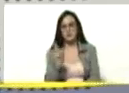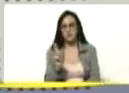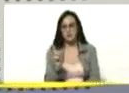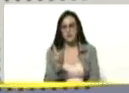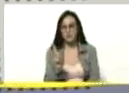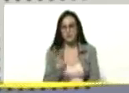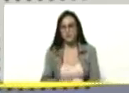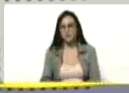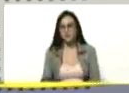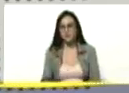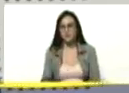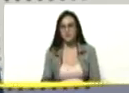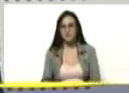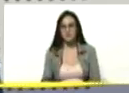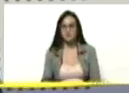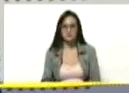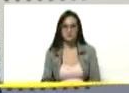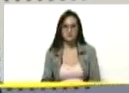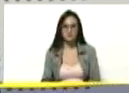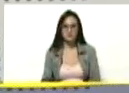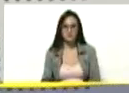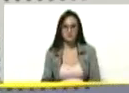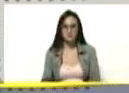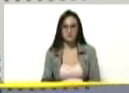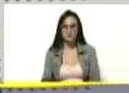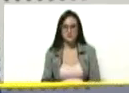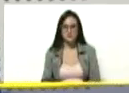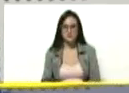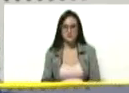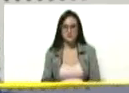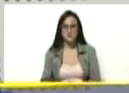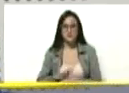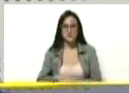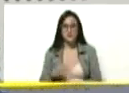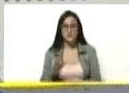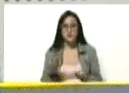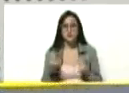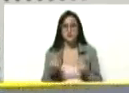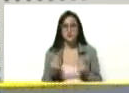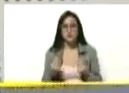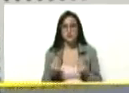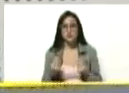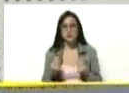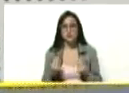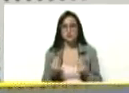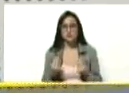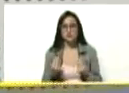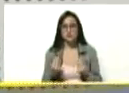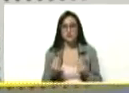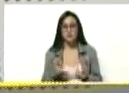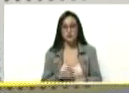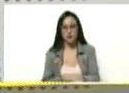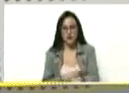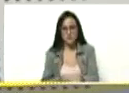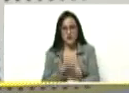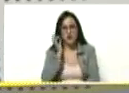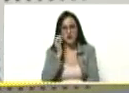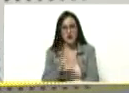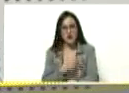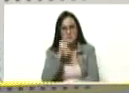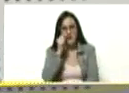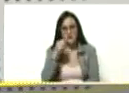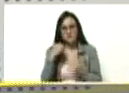too many of our brothers and sisters have lost their lives. Porque to allow us to allow us to be here today. De nuestras hermanas y nuestros hermanos han